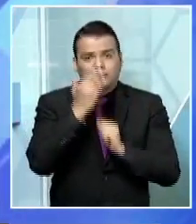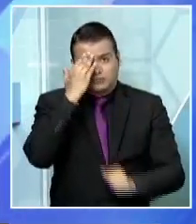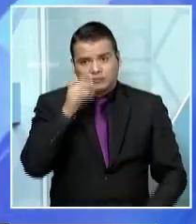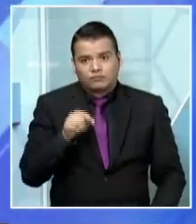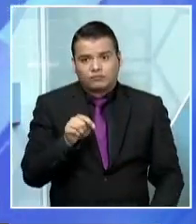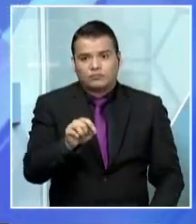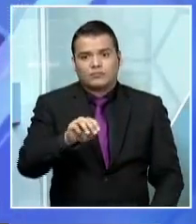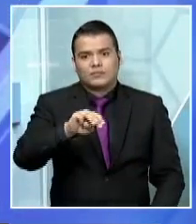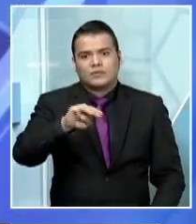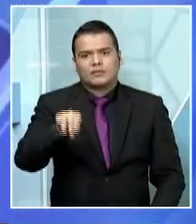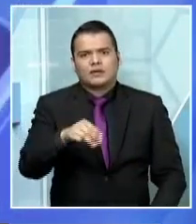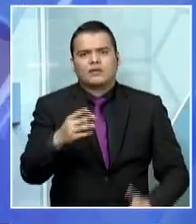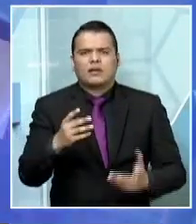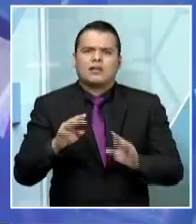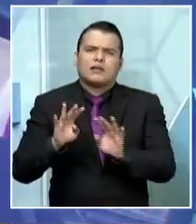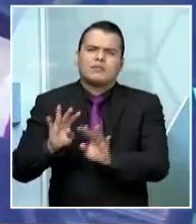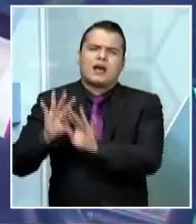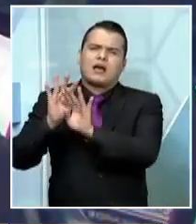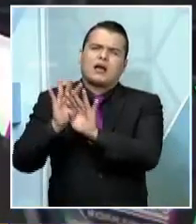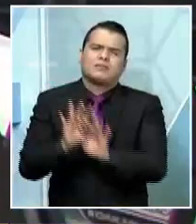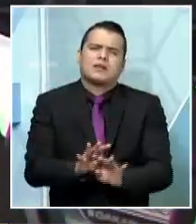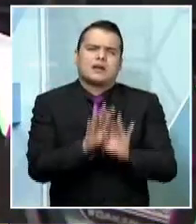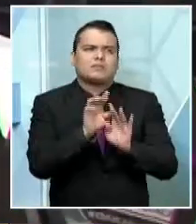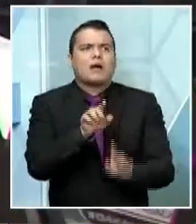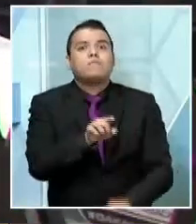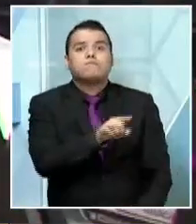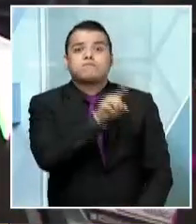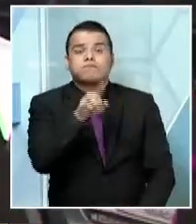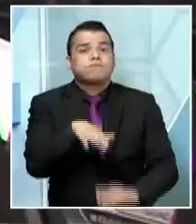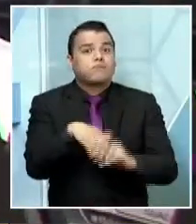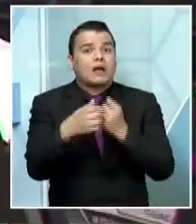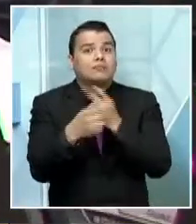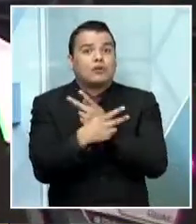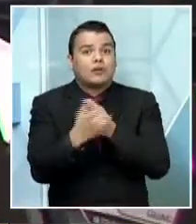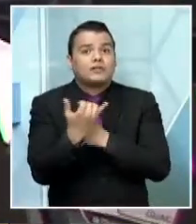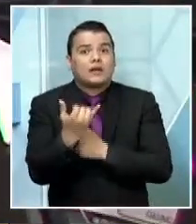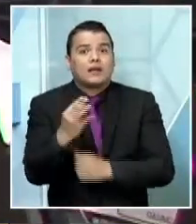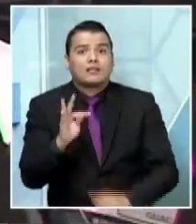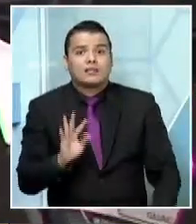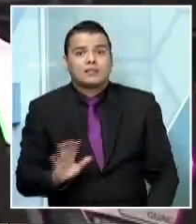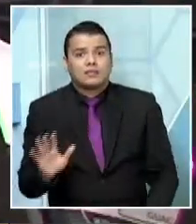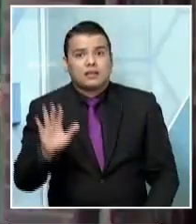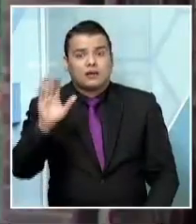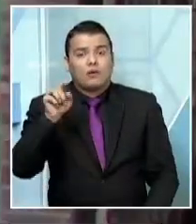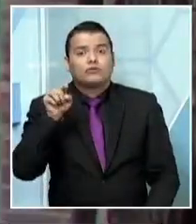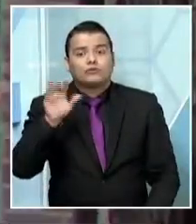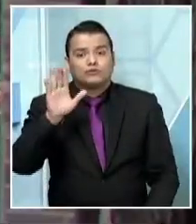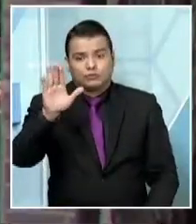una caravana para protestar por la violencia que se ha desencadenado en los últimos meses en esta